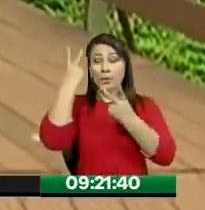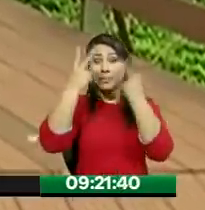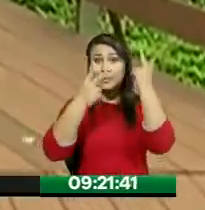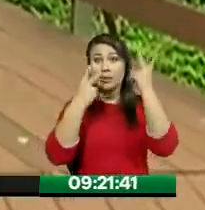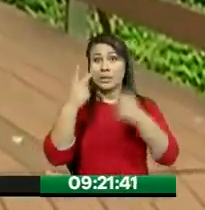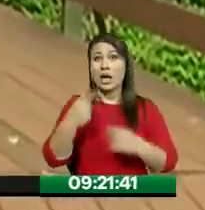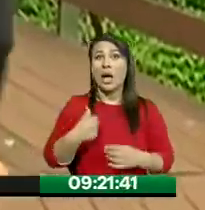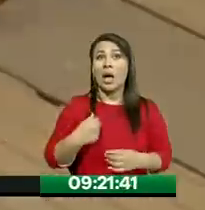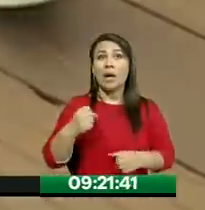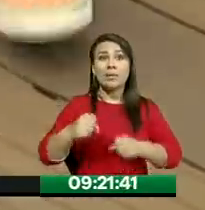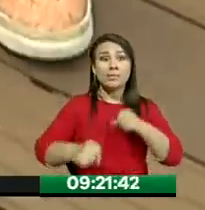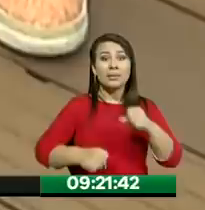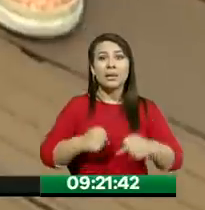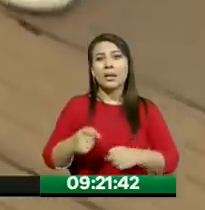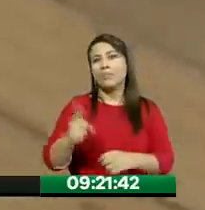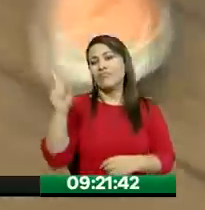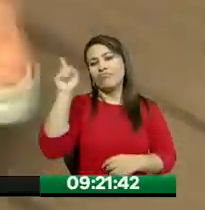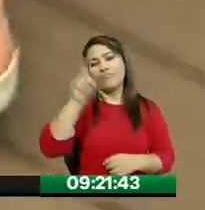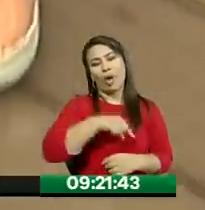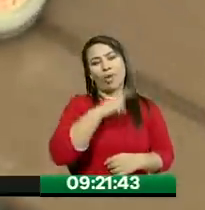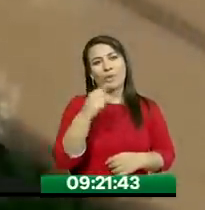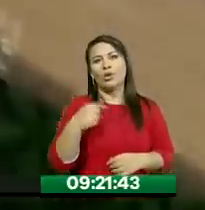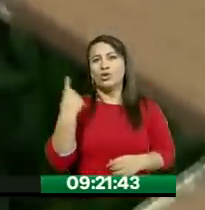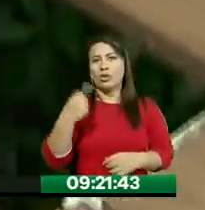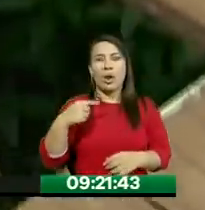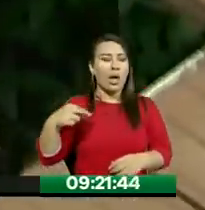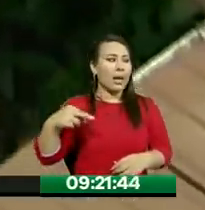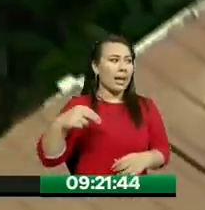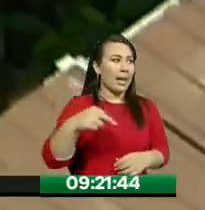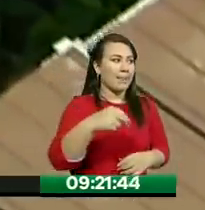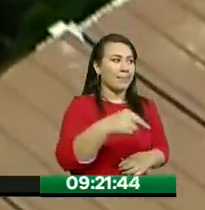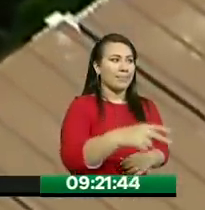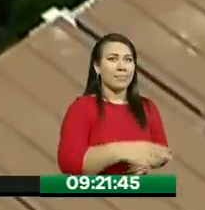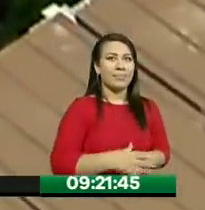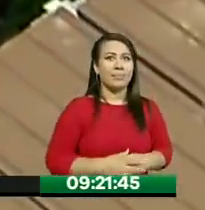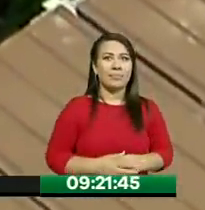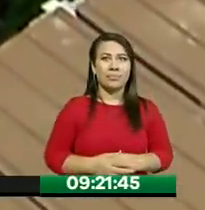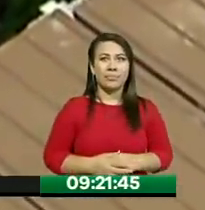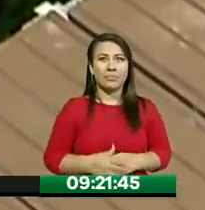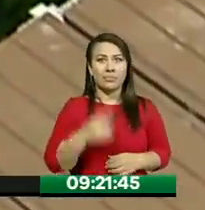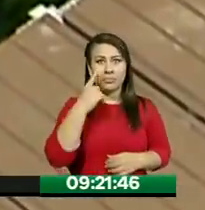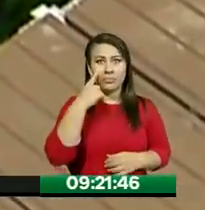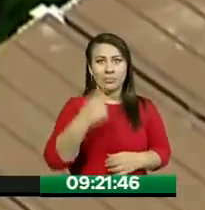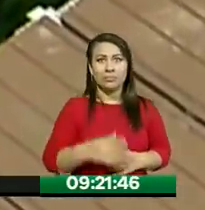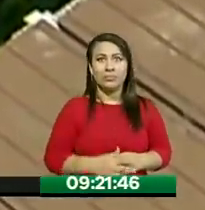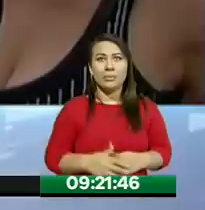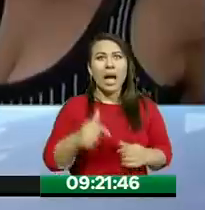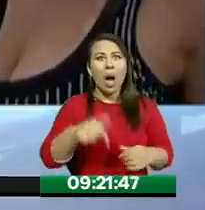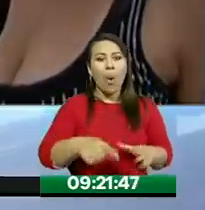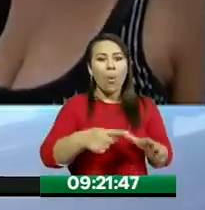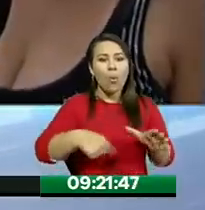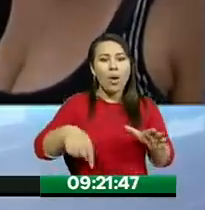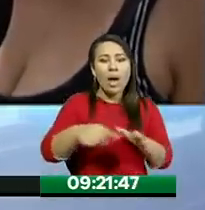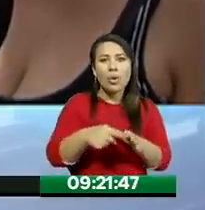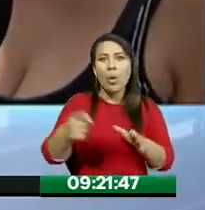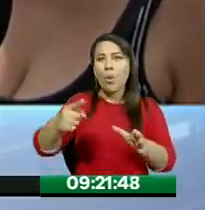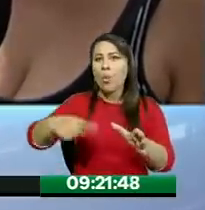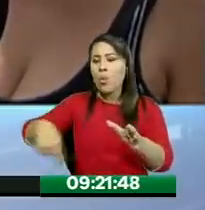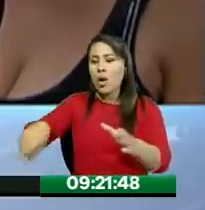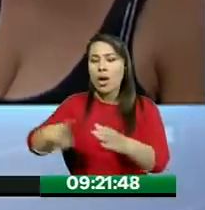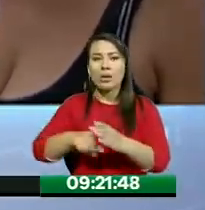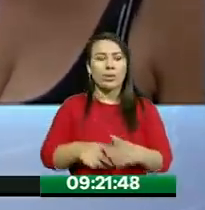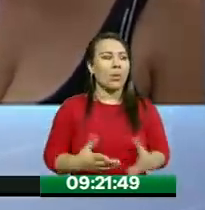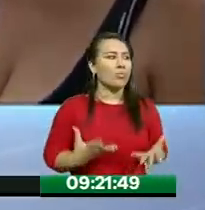compartimento oculto dentro del automotor la cantidad de 101 paquetes rectangulares que en su interior contenía clorhidrato de cocaína. Logramos